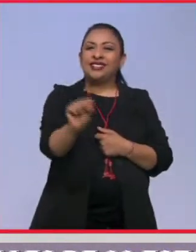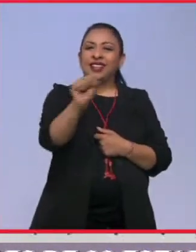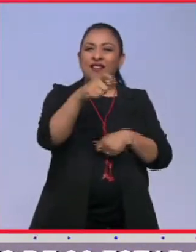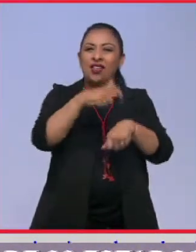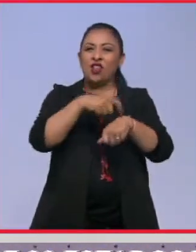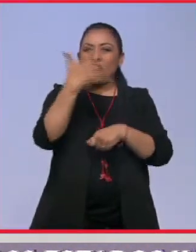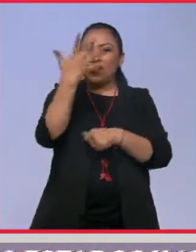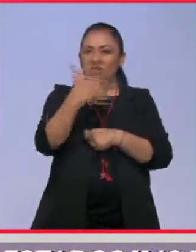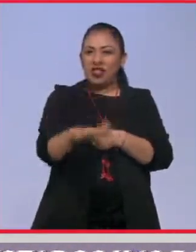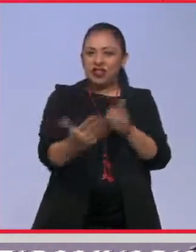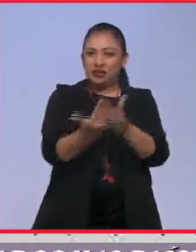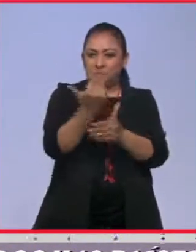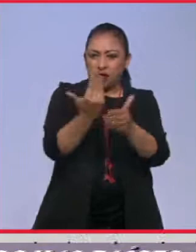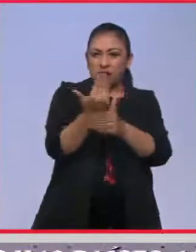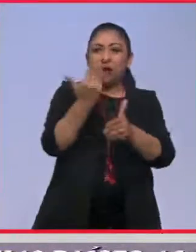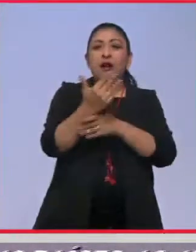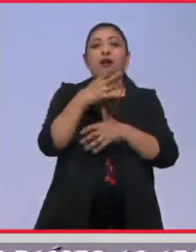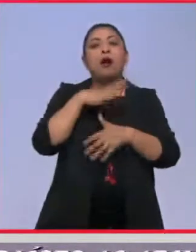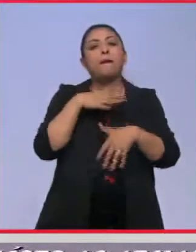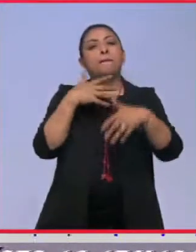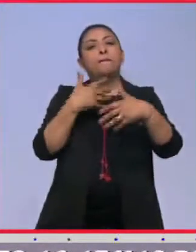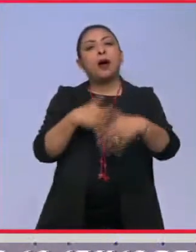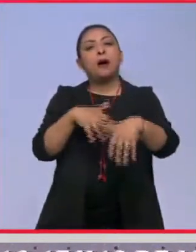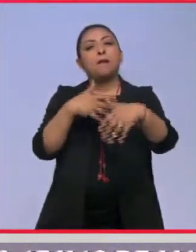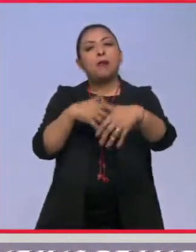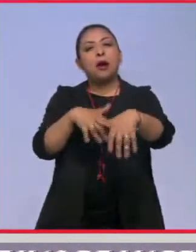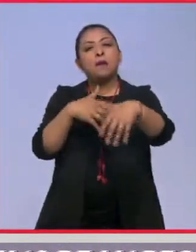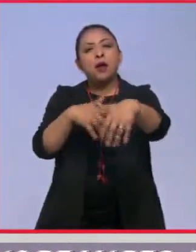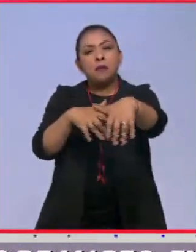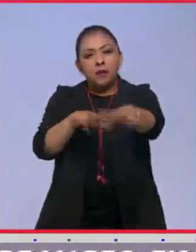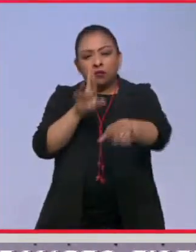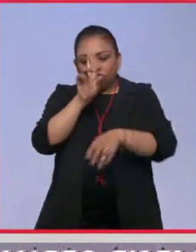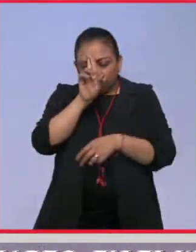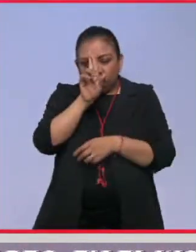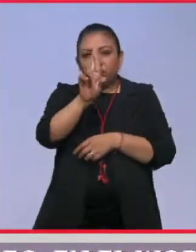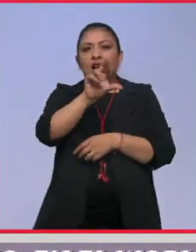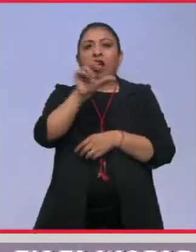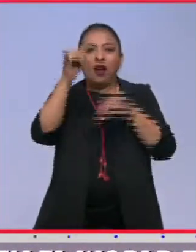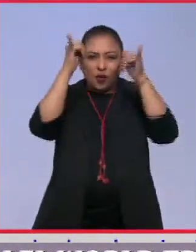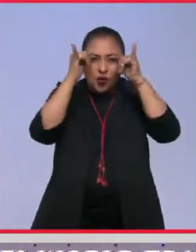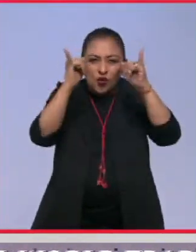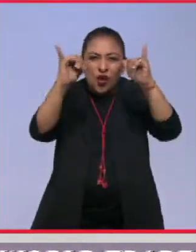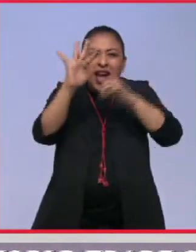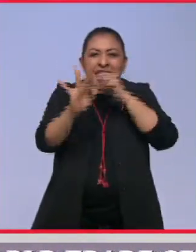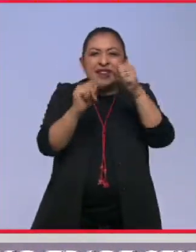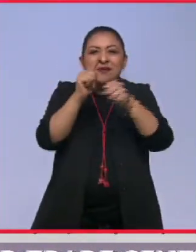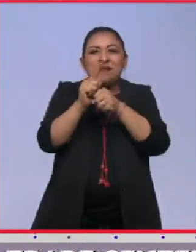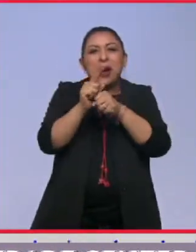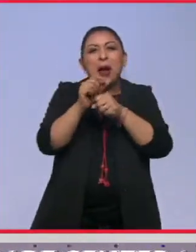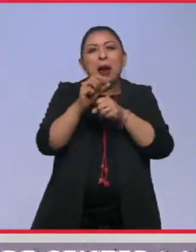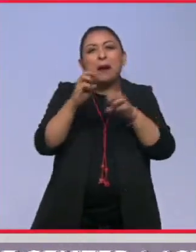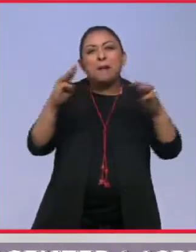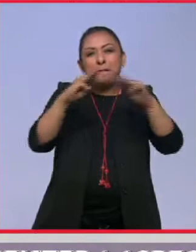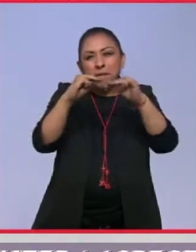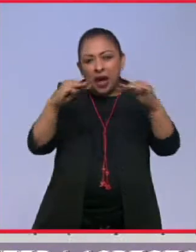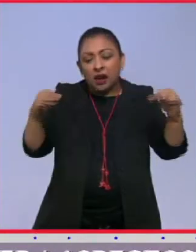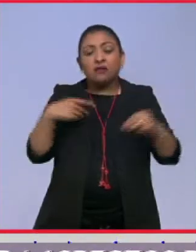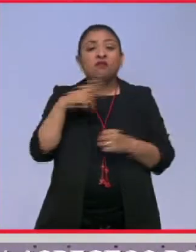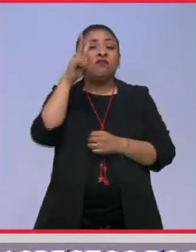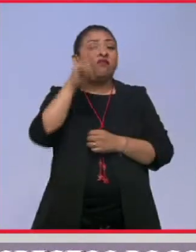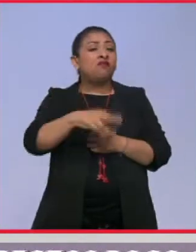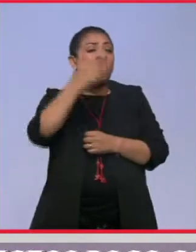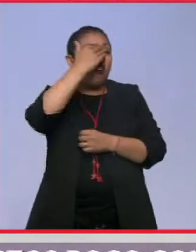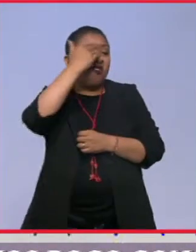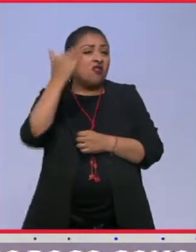a las 10 horas se llevará a cabo la procesión en honor a la vaquita marina. Es terrible situación y por